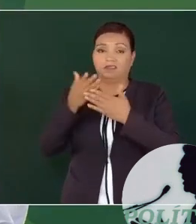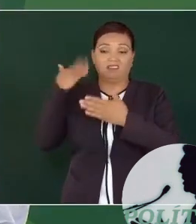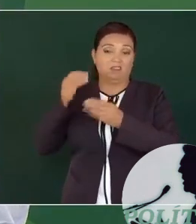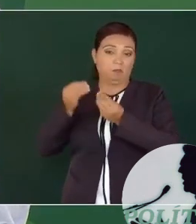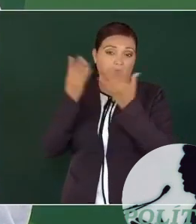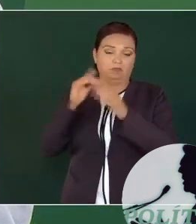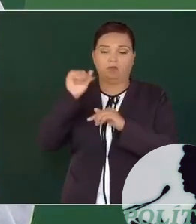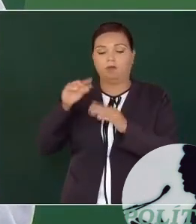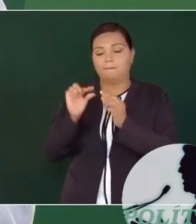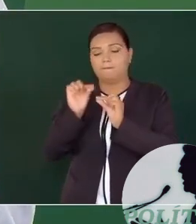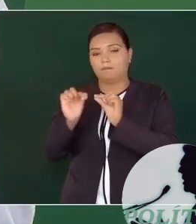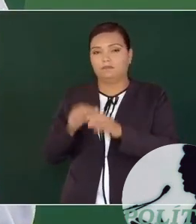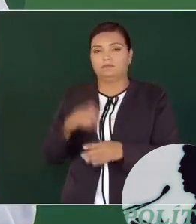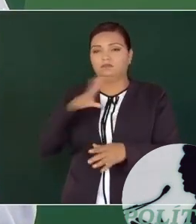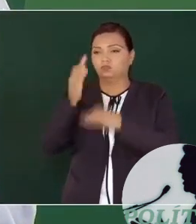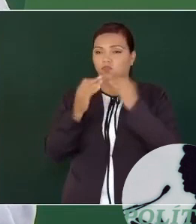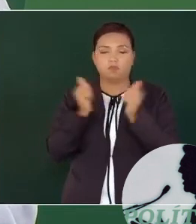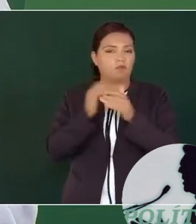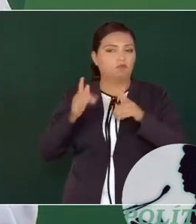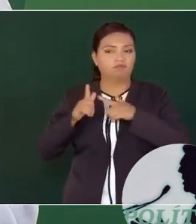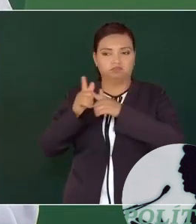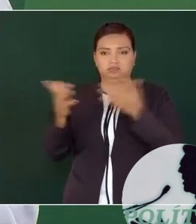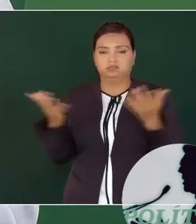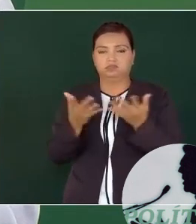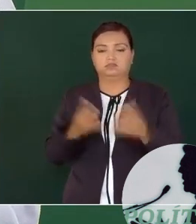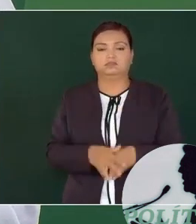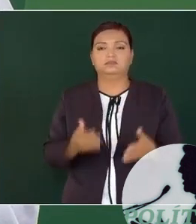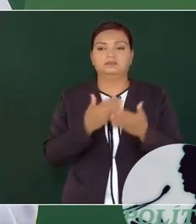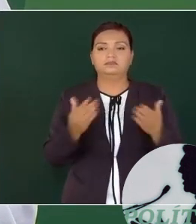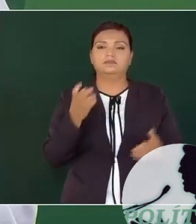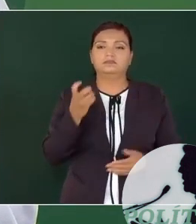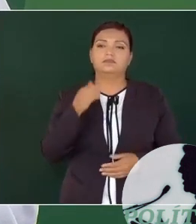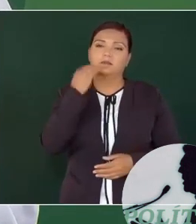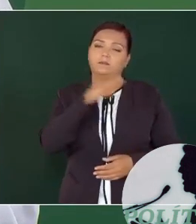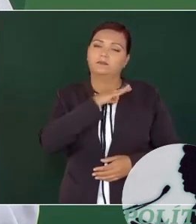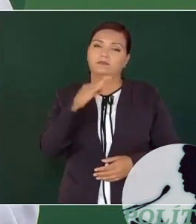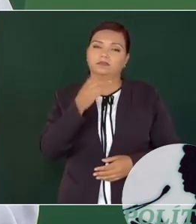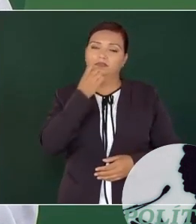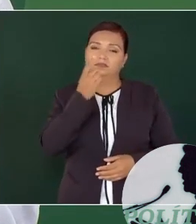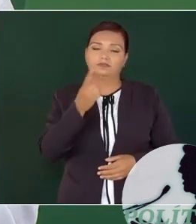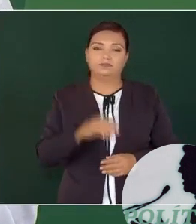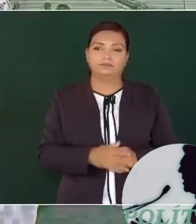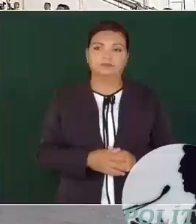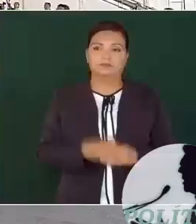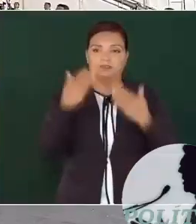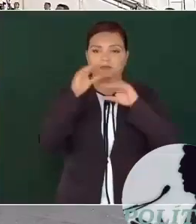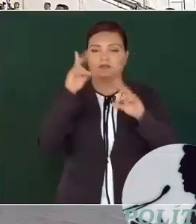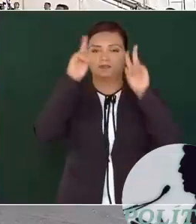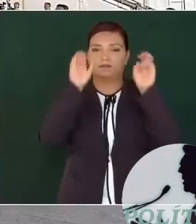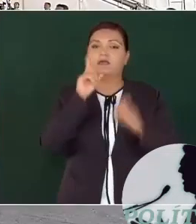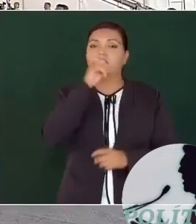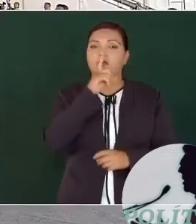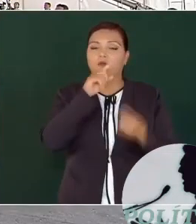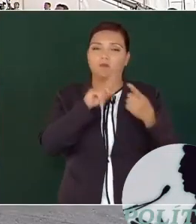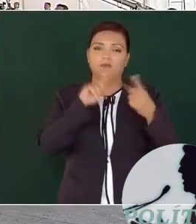Esto tiene que ver con todo lo que se está haciendo. Entonces, eso es lo que te puedo comentar sobre el agua y